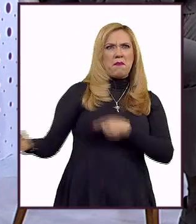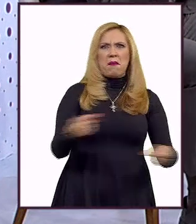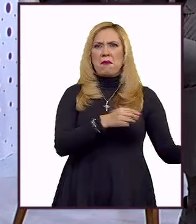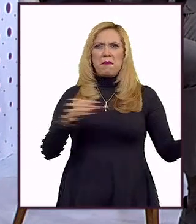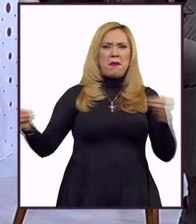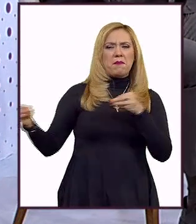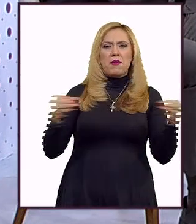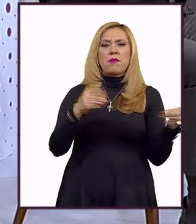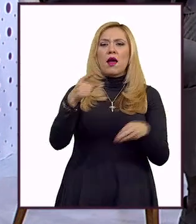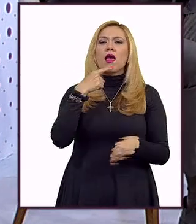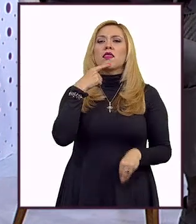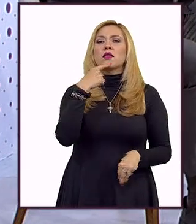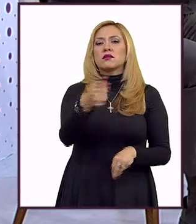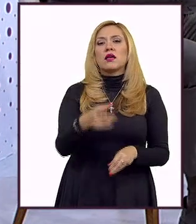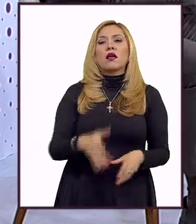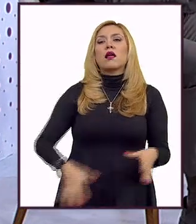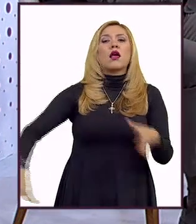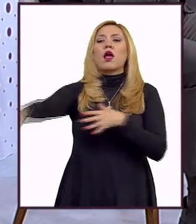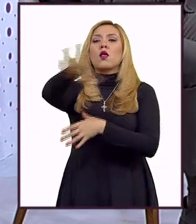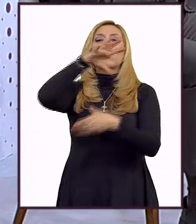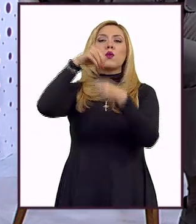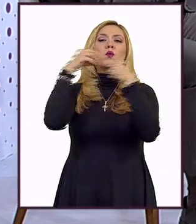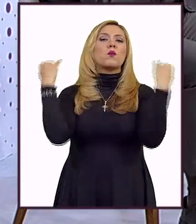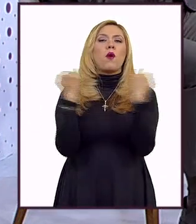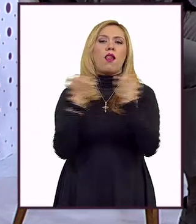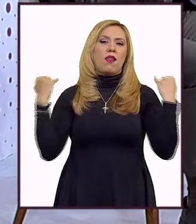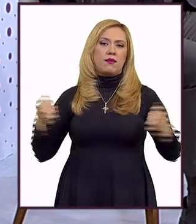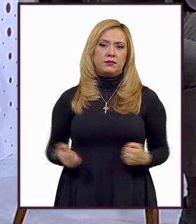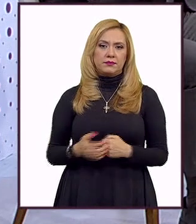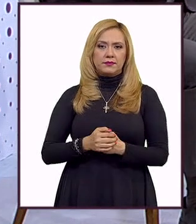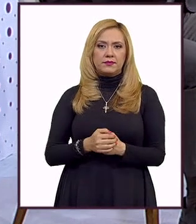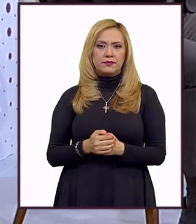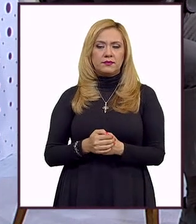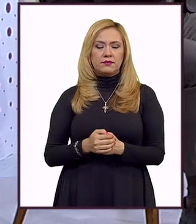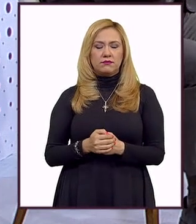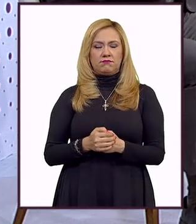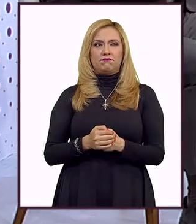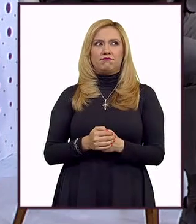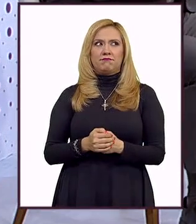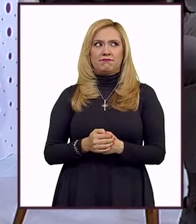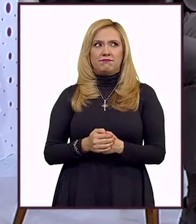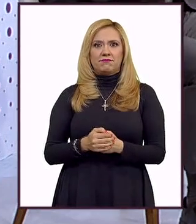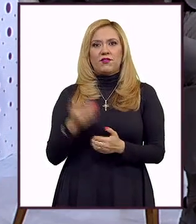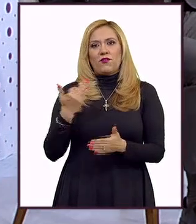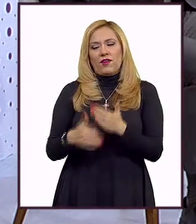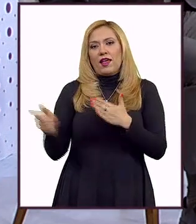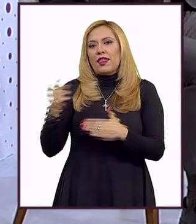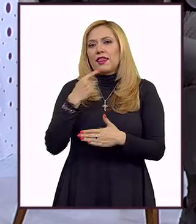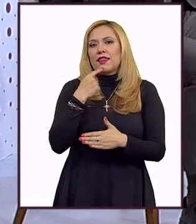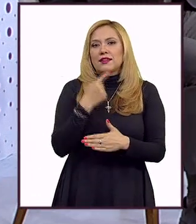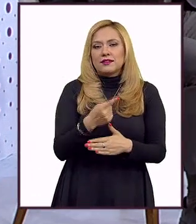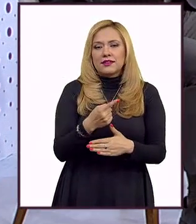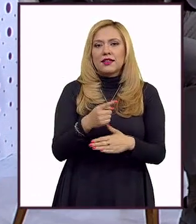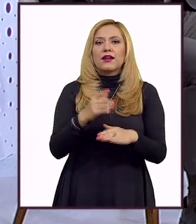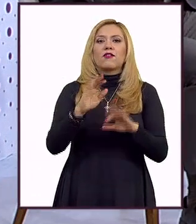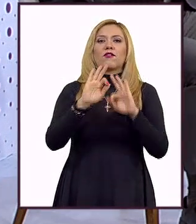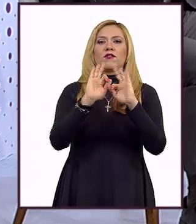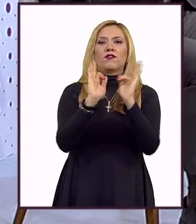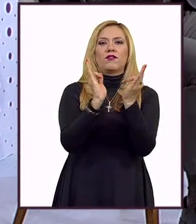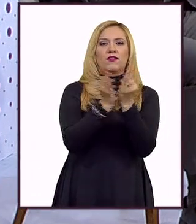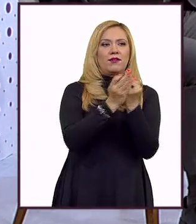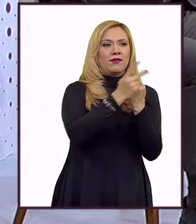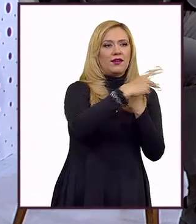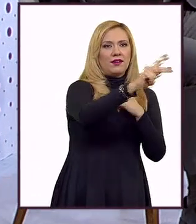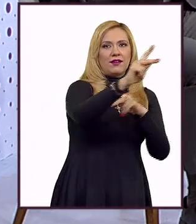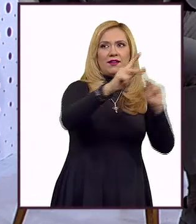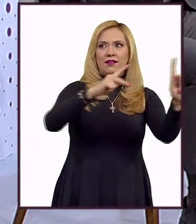era generalizada la tortura. Y lo que planteas un poco, le faltó decir que era sistemática, y ahí sí